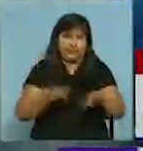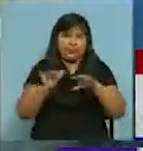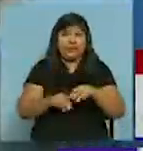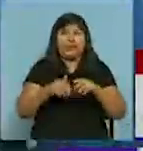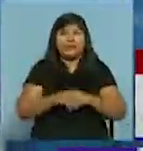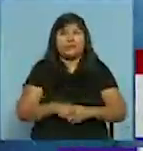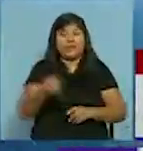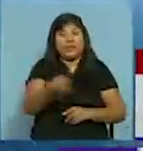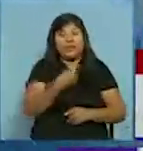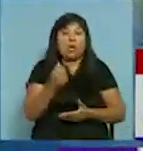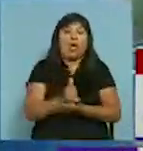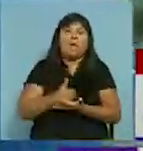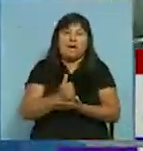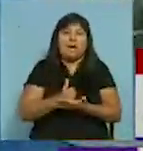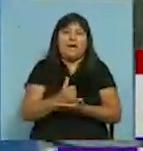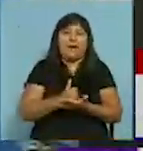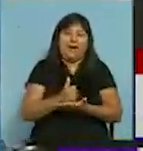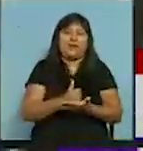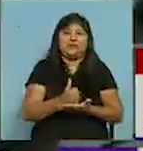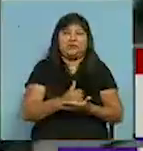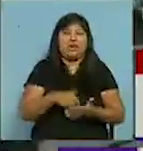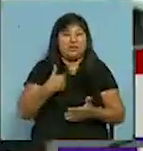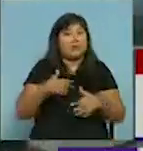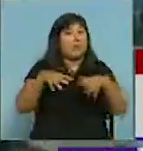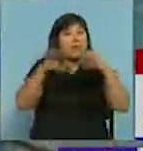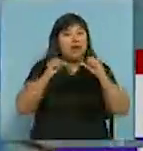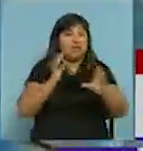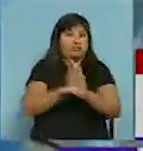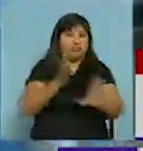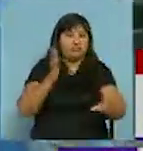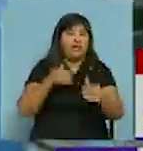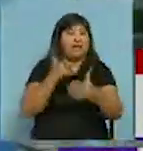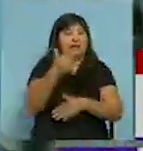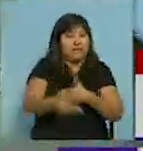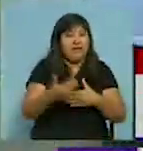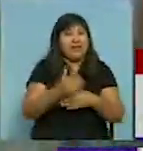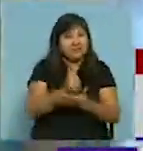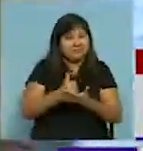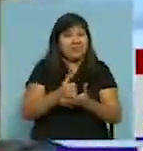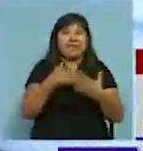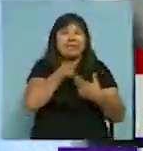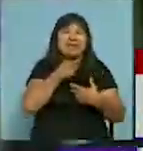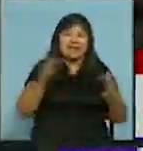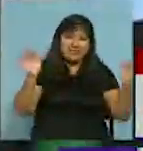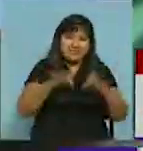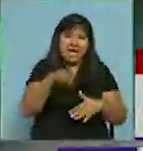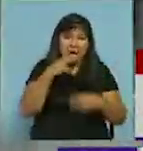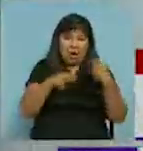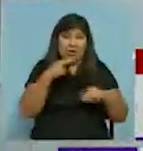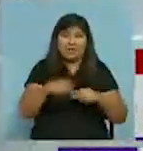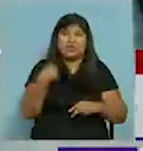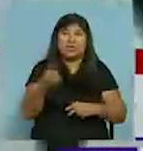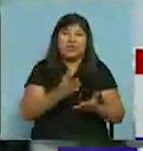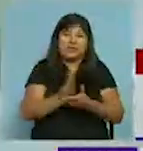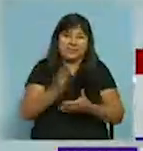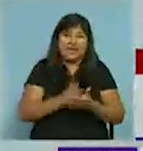venían estaban ya esperando de temprano para poder entrar y comer y vivir esta fiesta bueno para nosotros fue una gran alegría que nos sigan